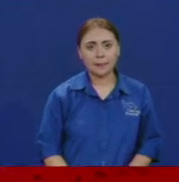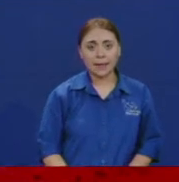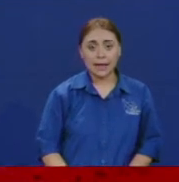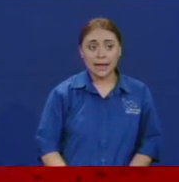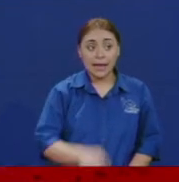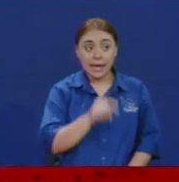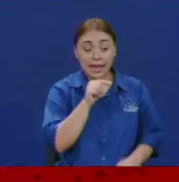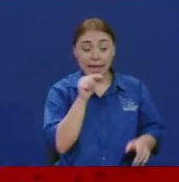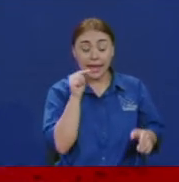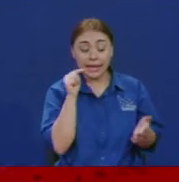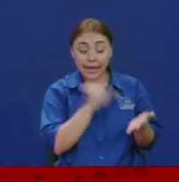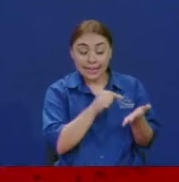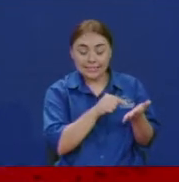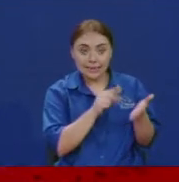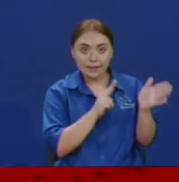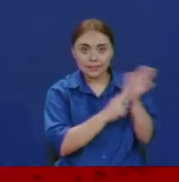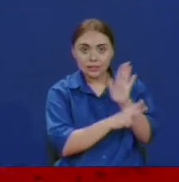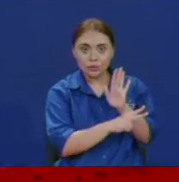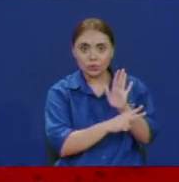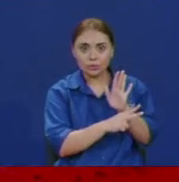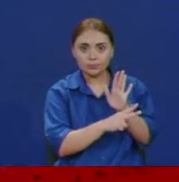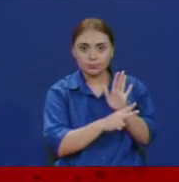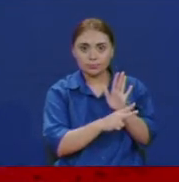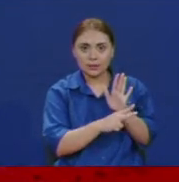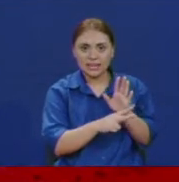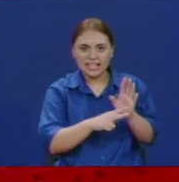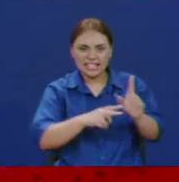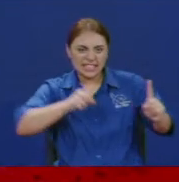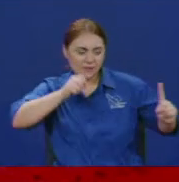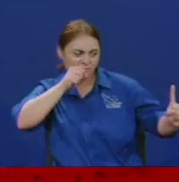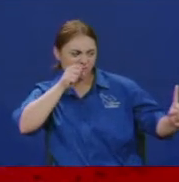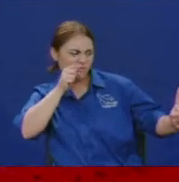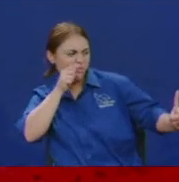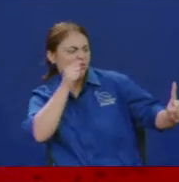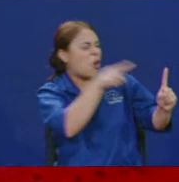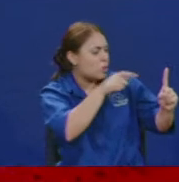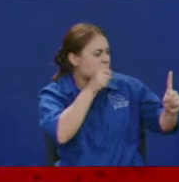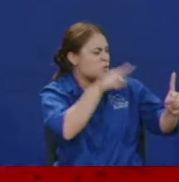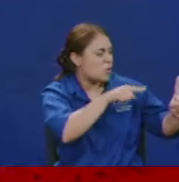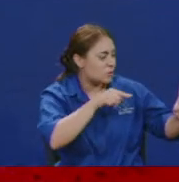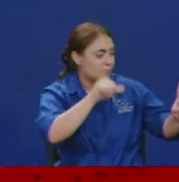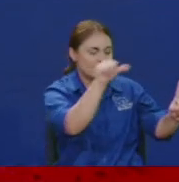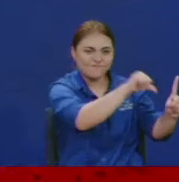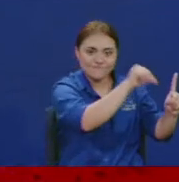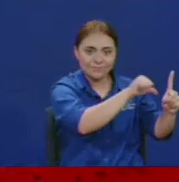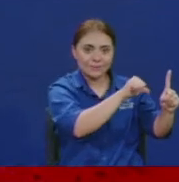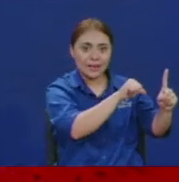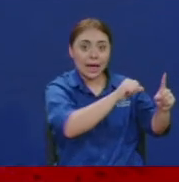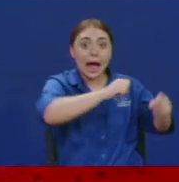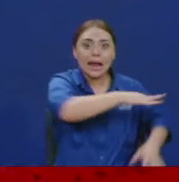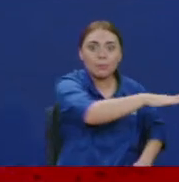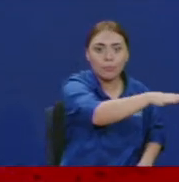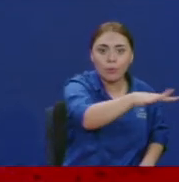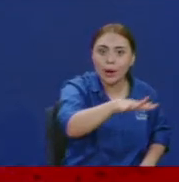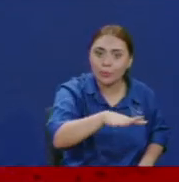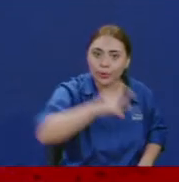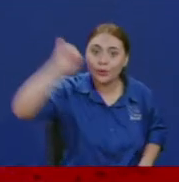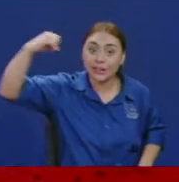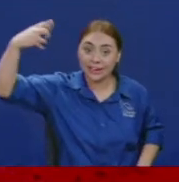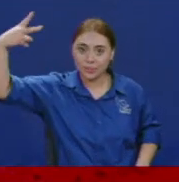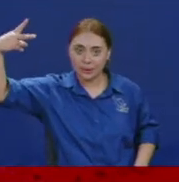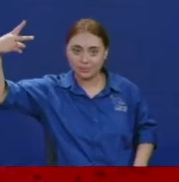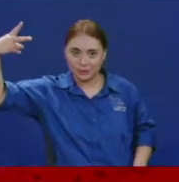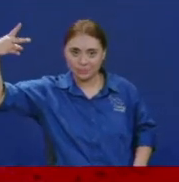del Señor, pero la palabrita que se utiliza aquí, palabras malignas, ¿verdad?